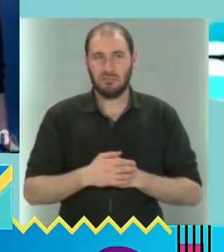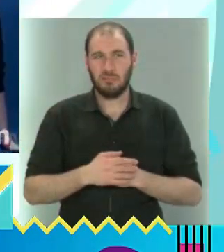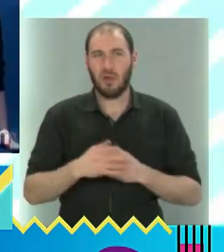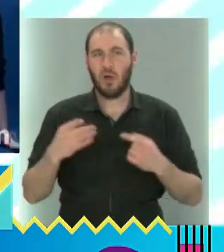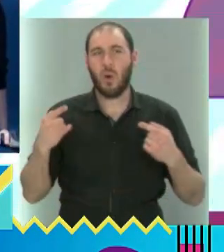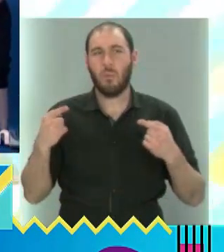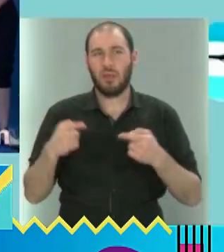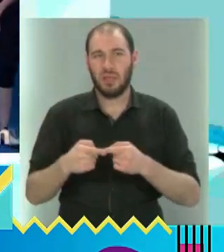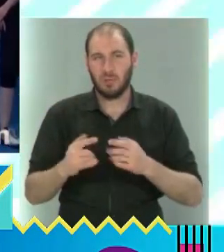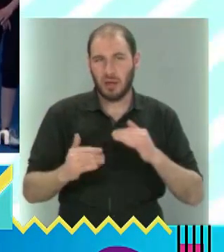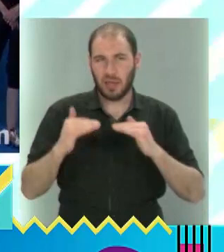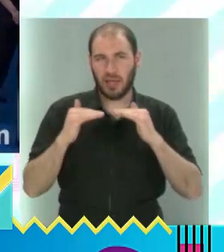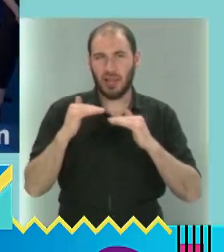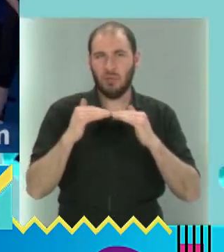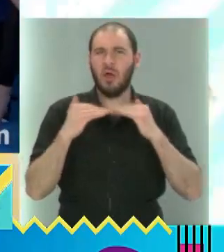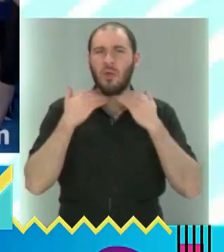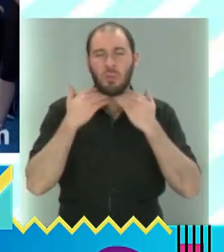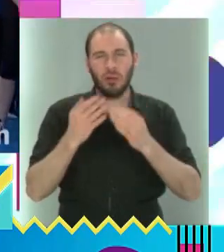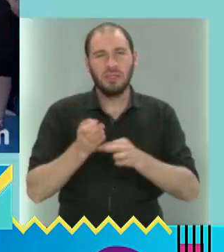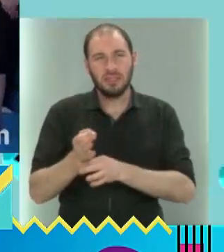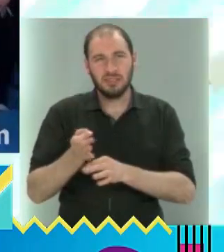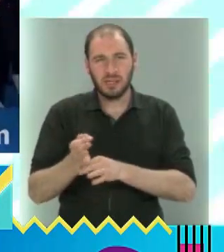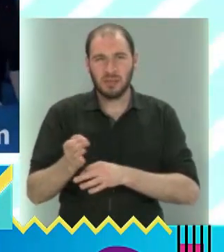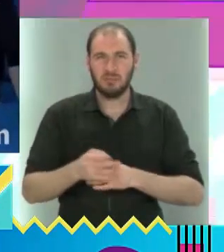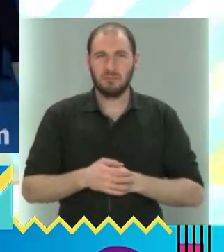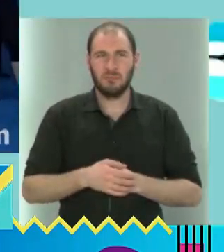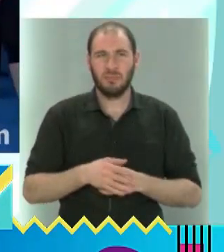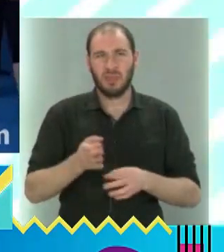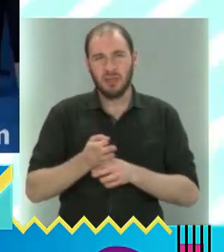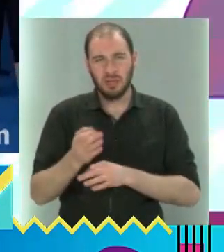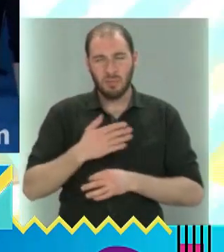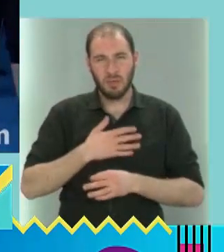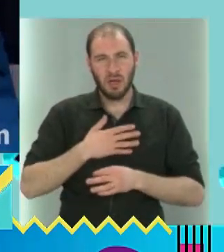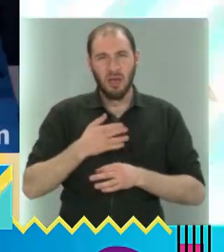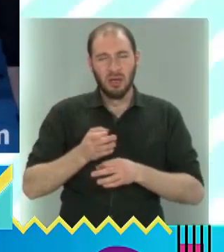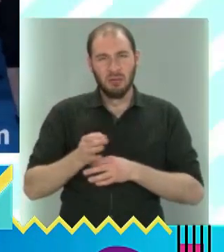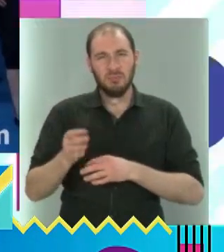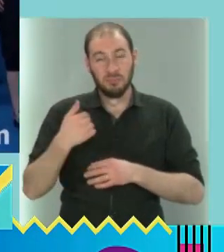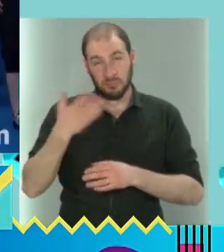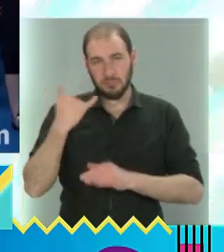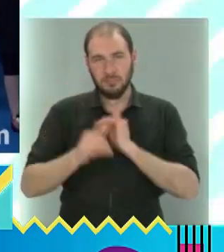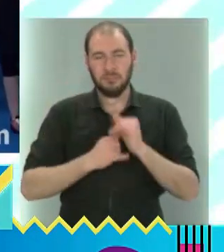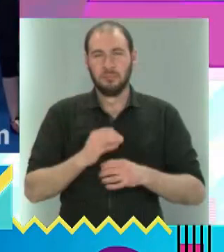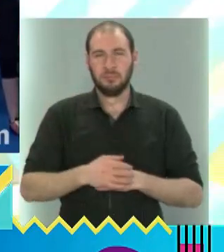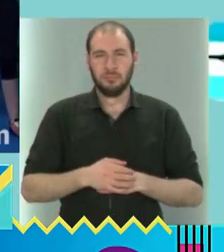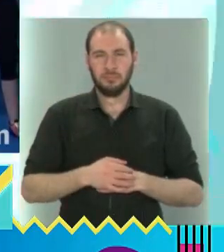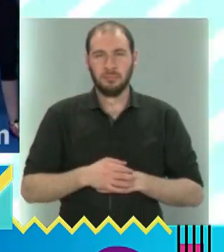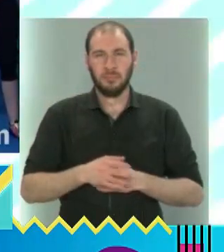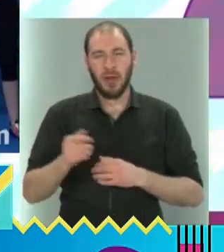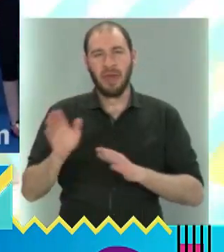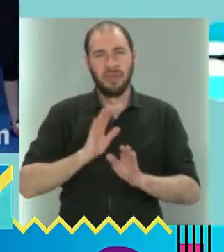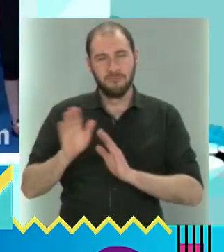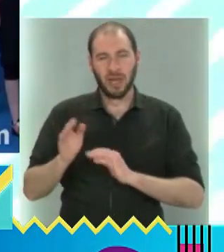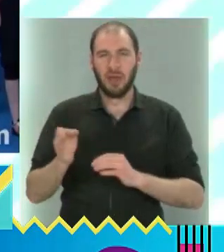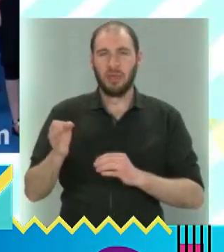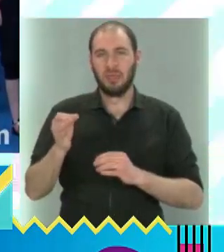buscan ese equilibrio, más allá que te enseñen a uno, como yo te decía recién, sí. a defenderte